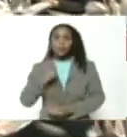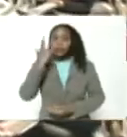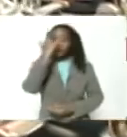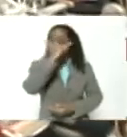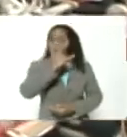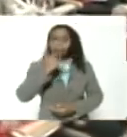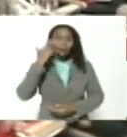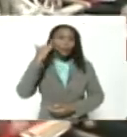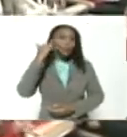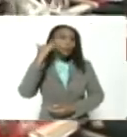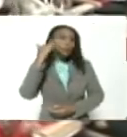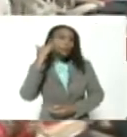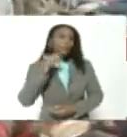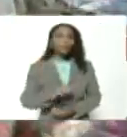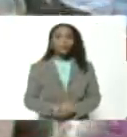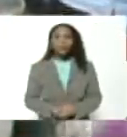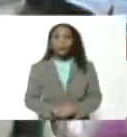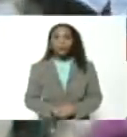Afrodescendientes.